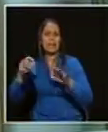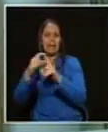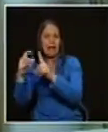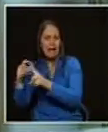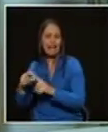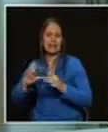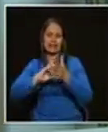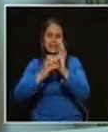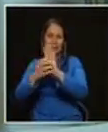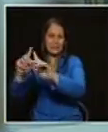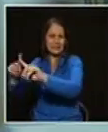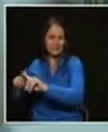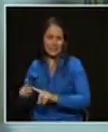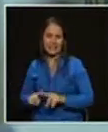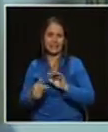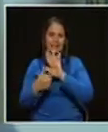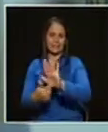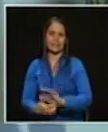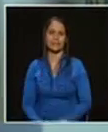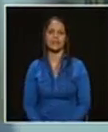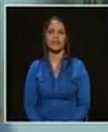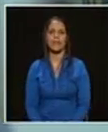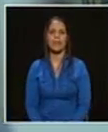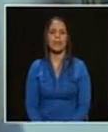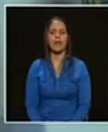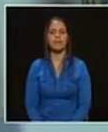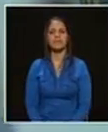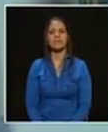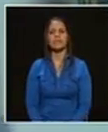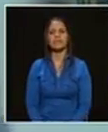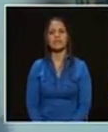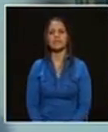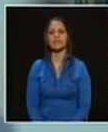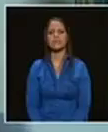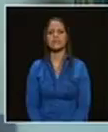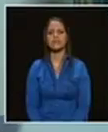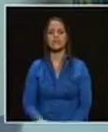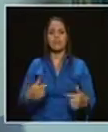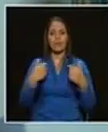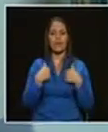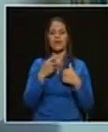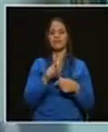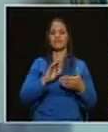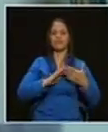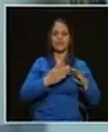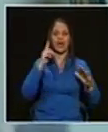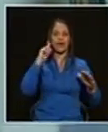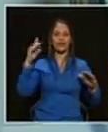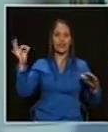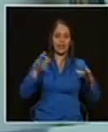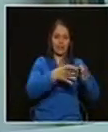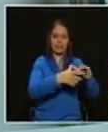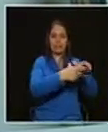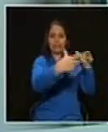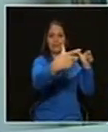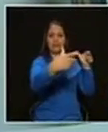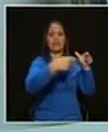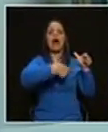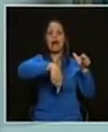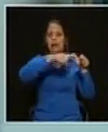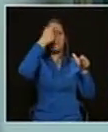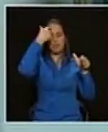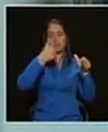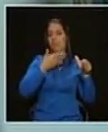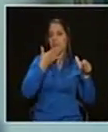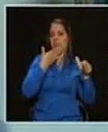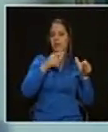comunidad mayoritaria, recurrimos a las necesidades de nosotros, pero no pensamos en las necesidades de las